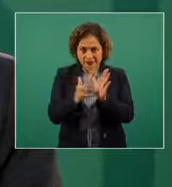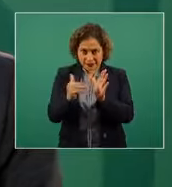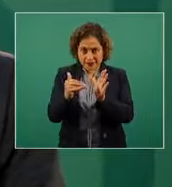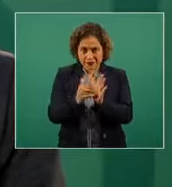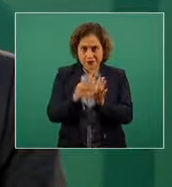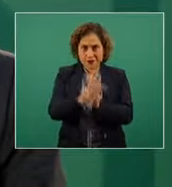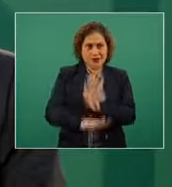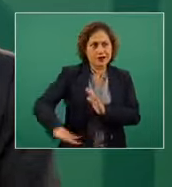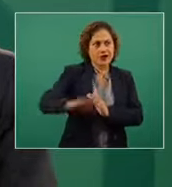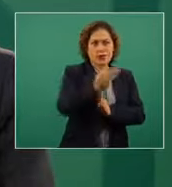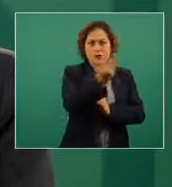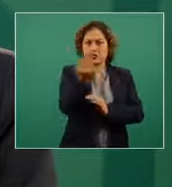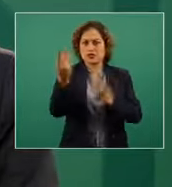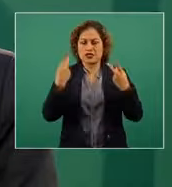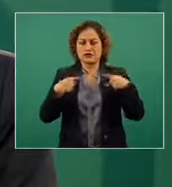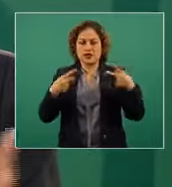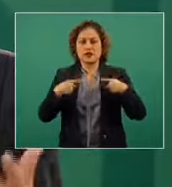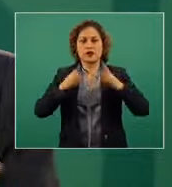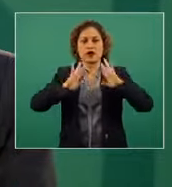escuchando, ya